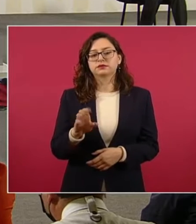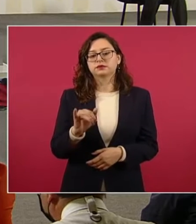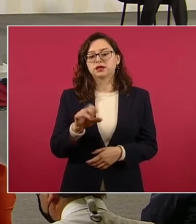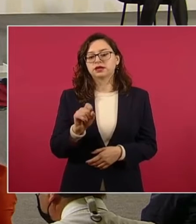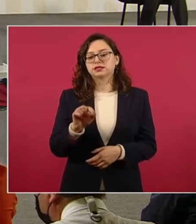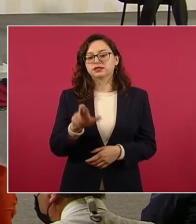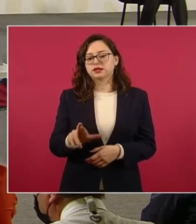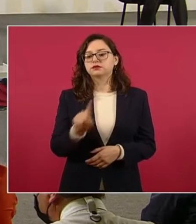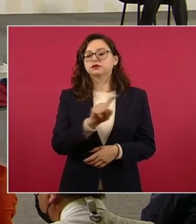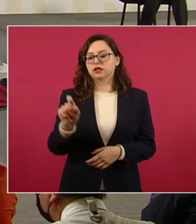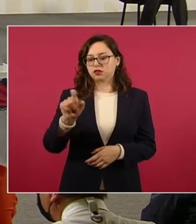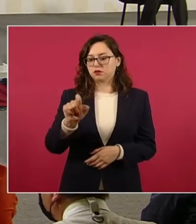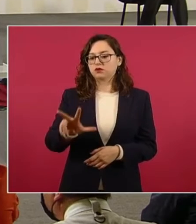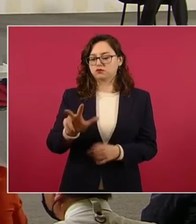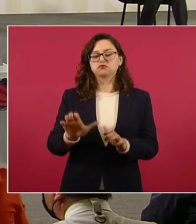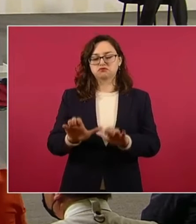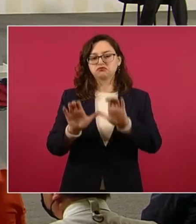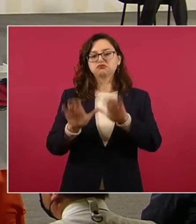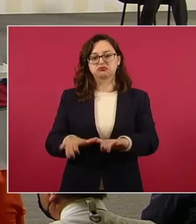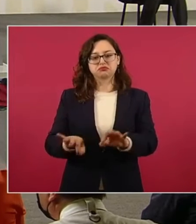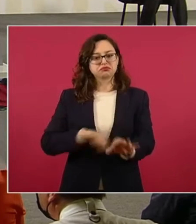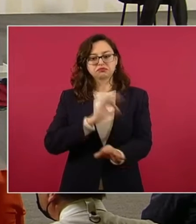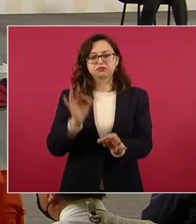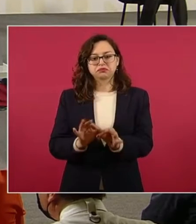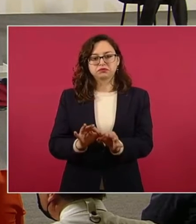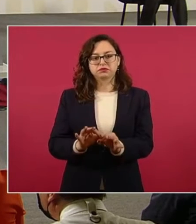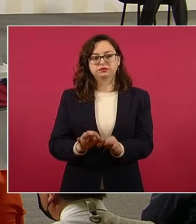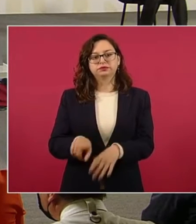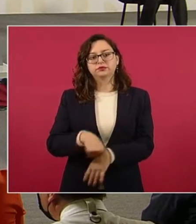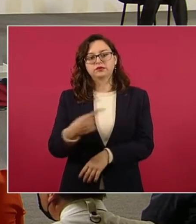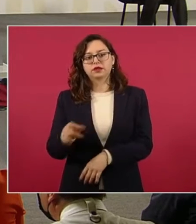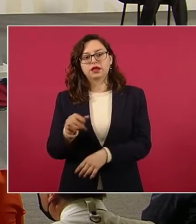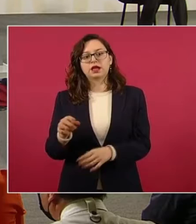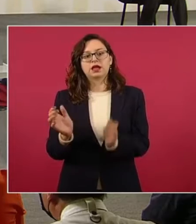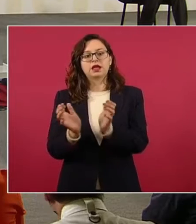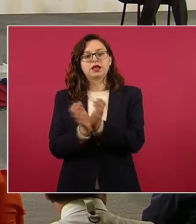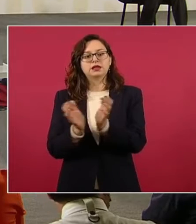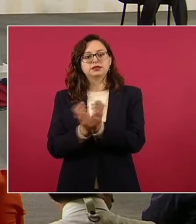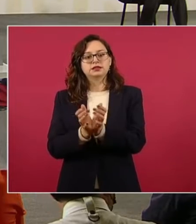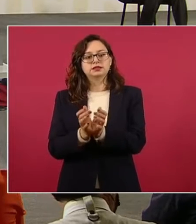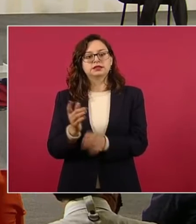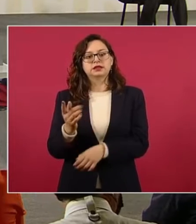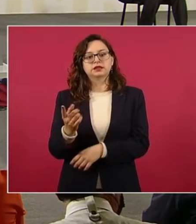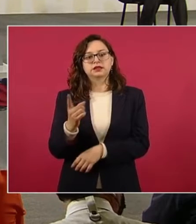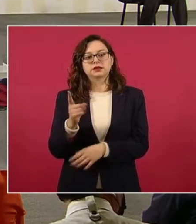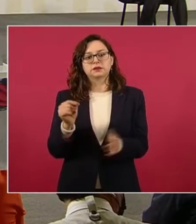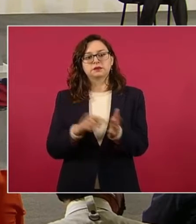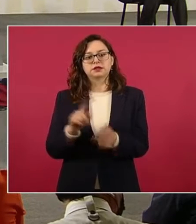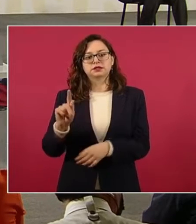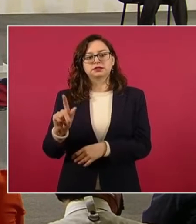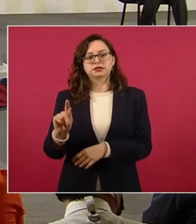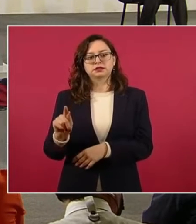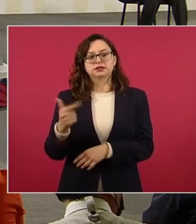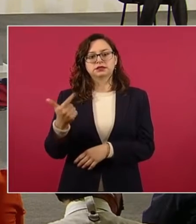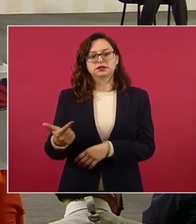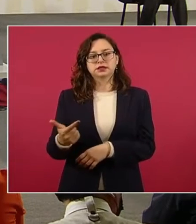contratar. El 40% en el caso del ISSSTE, 15% en el caso de Pemex y 26% en el caso